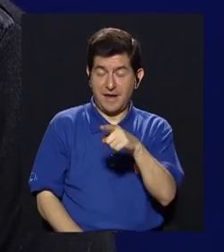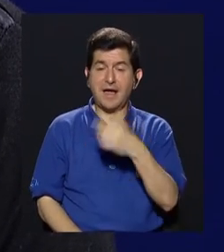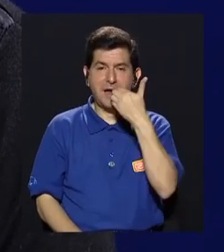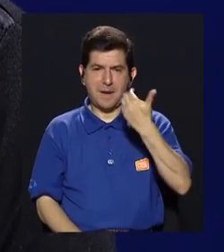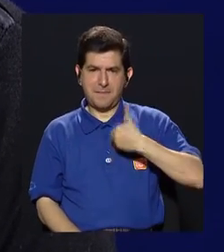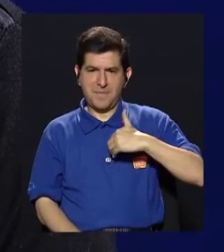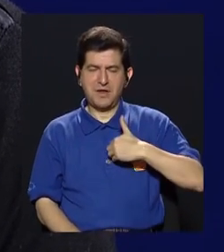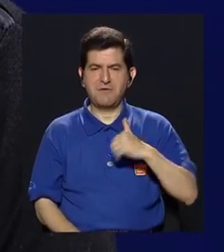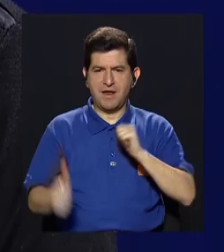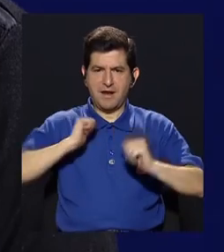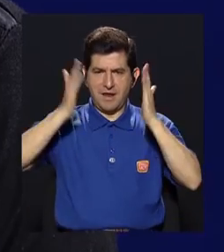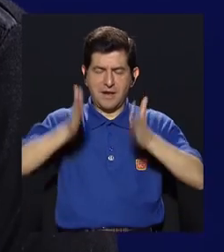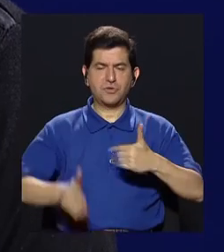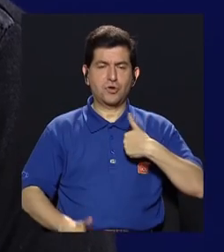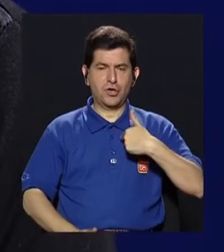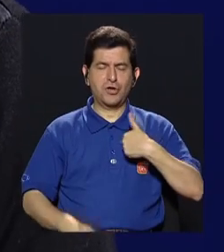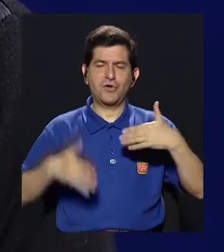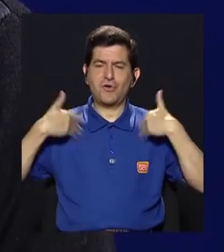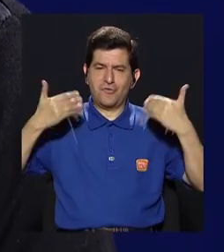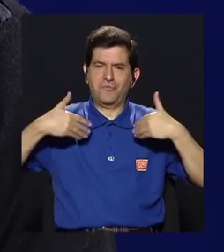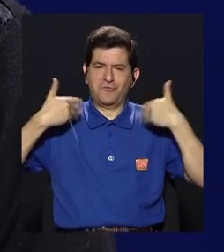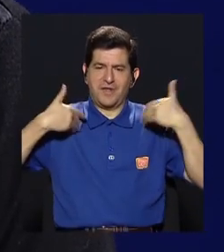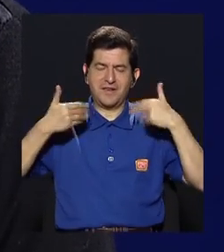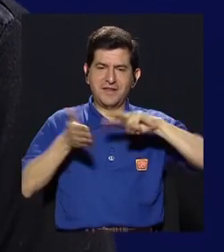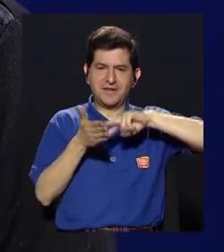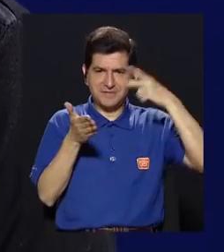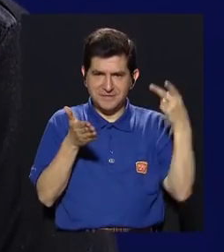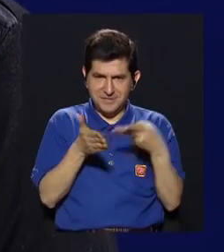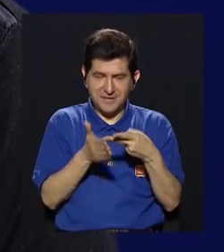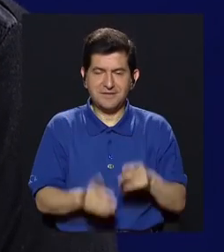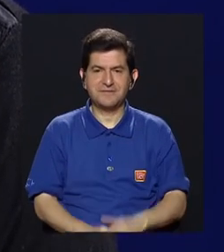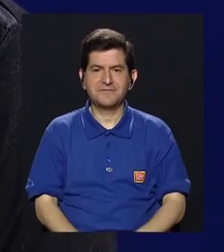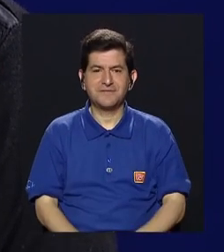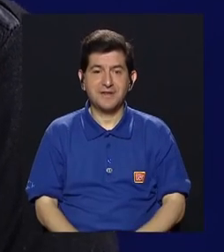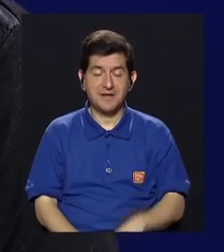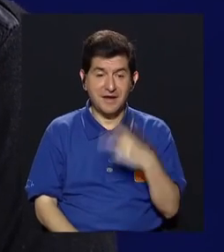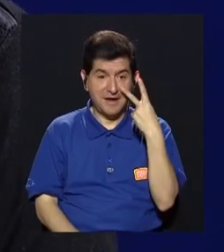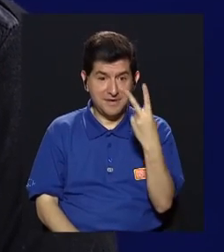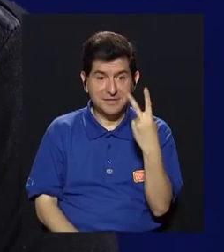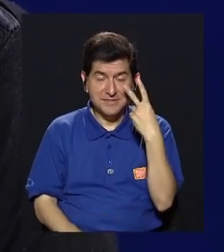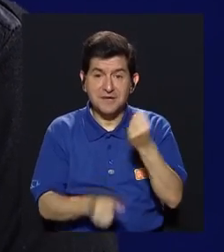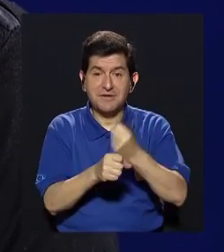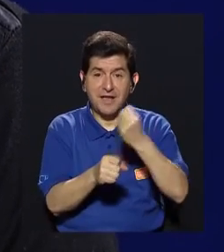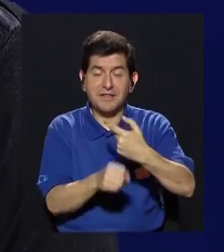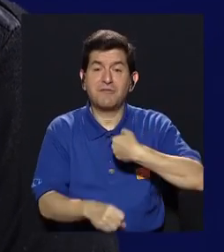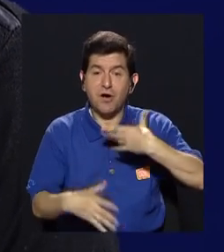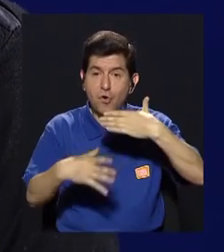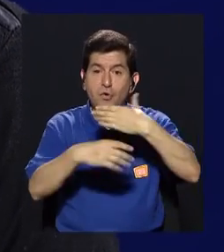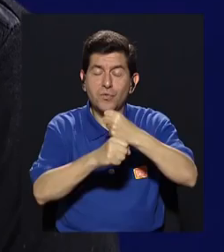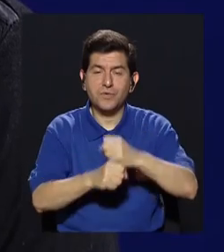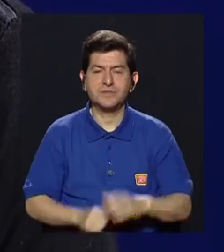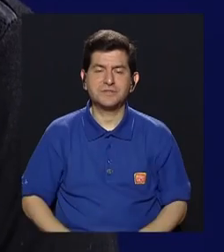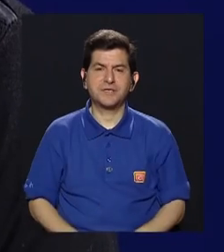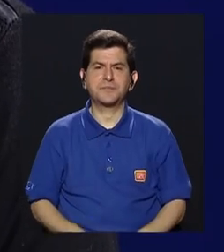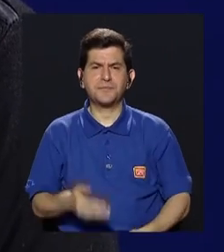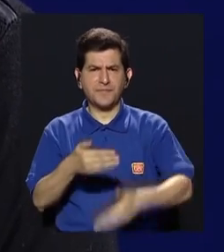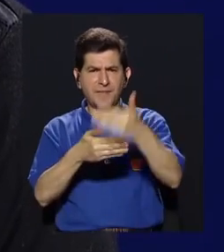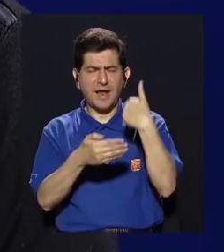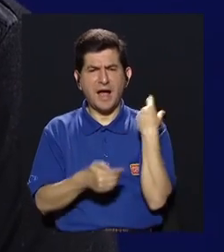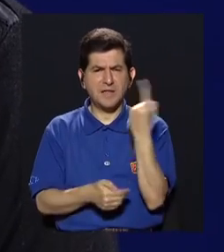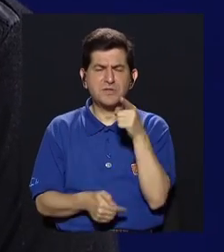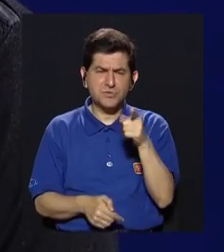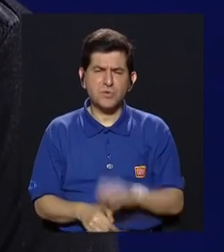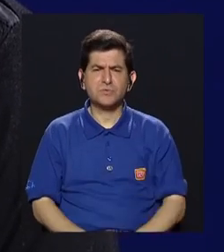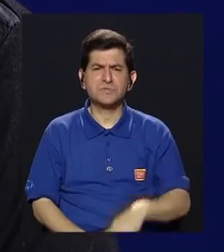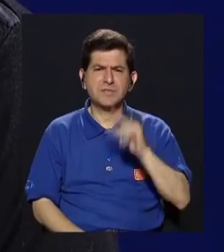por decirlo alguna forma con de cierta autoría verdad que privilegia el autor entonces eso me hace muy